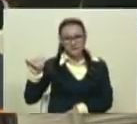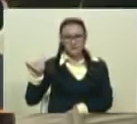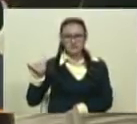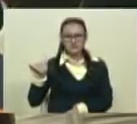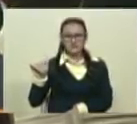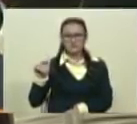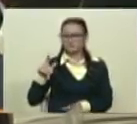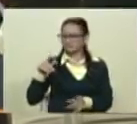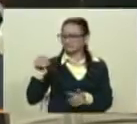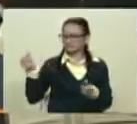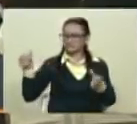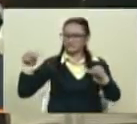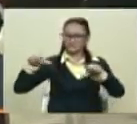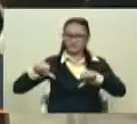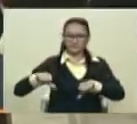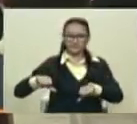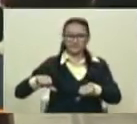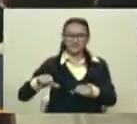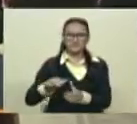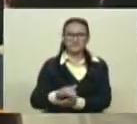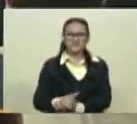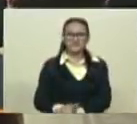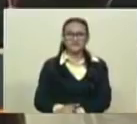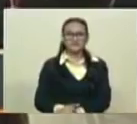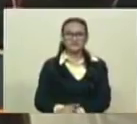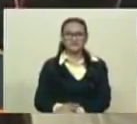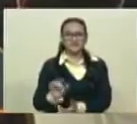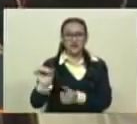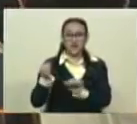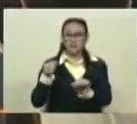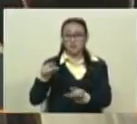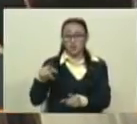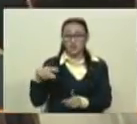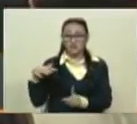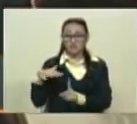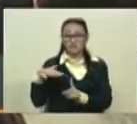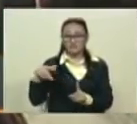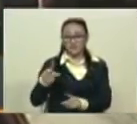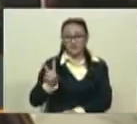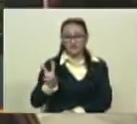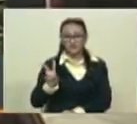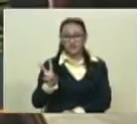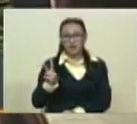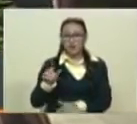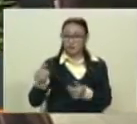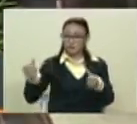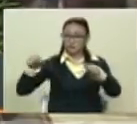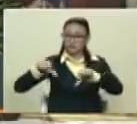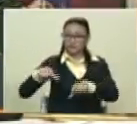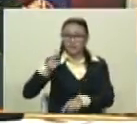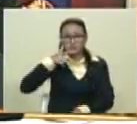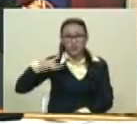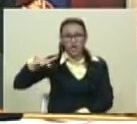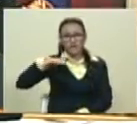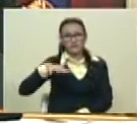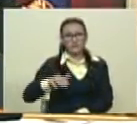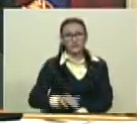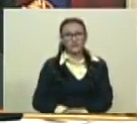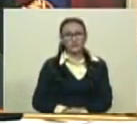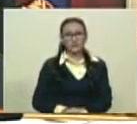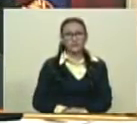el Paraguay. Esos son los gobiernos enemigos de Venezuela, los gobiernos que han destruido los pueblos.